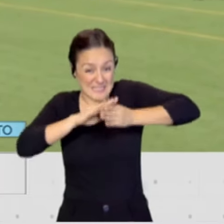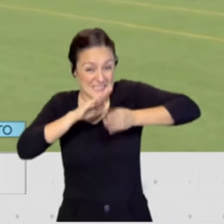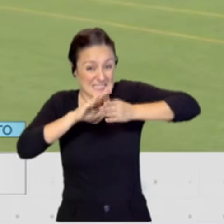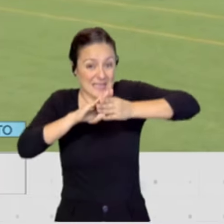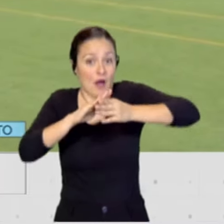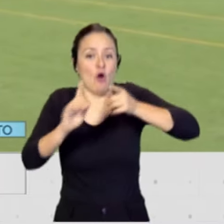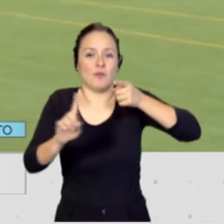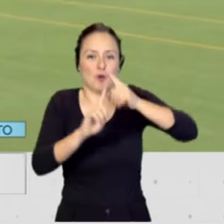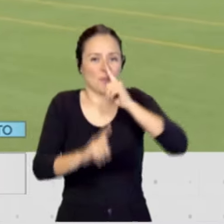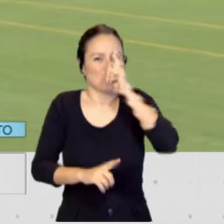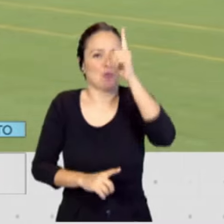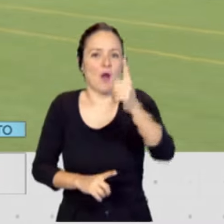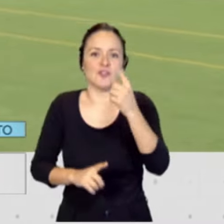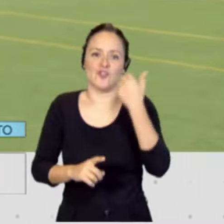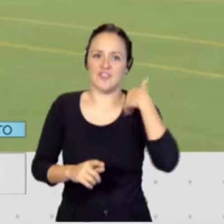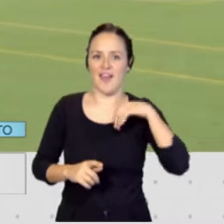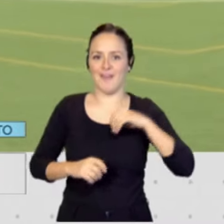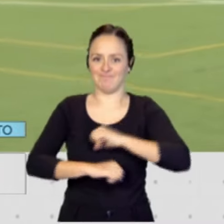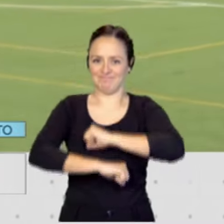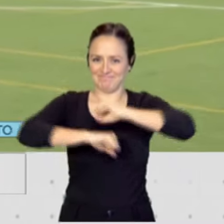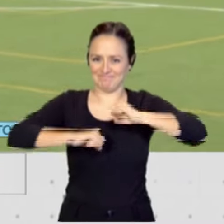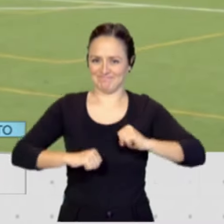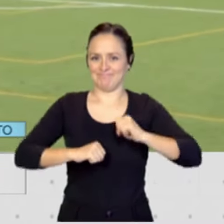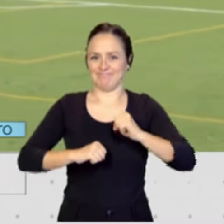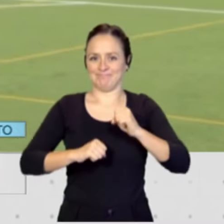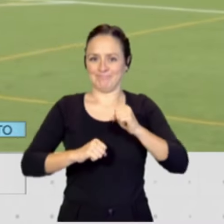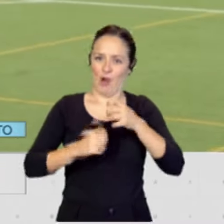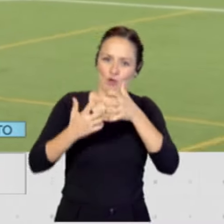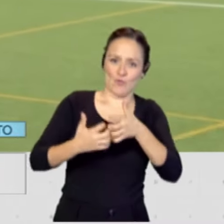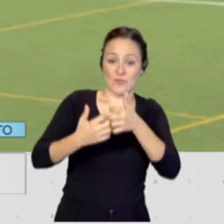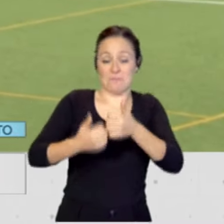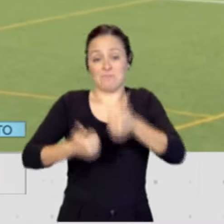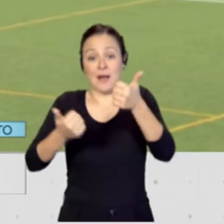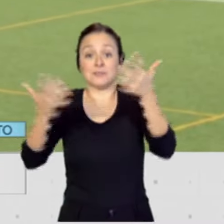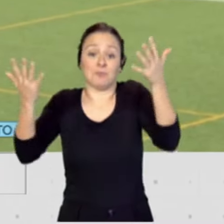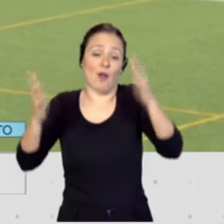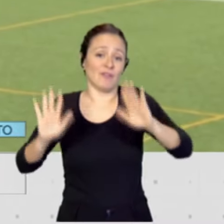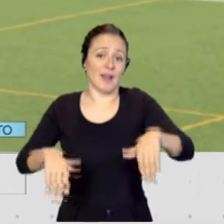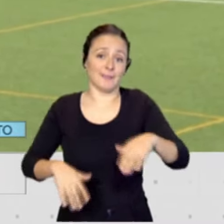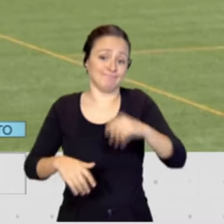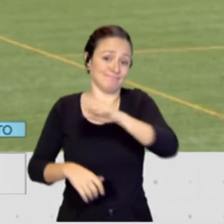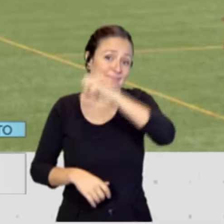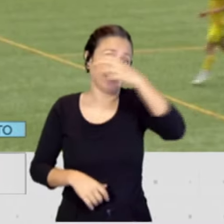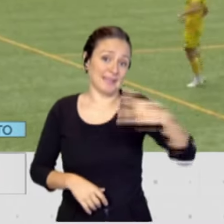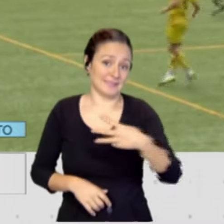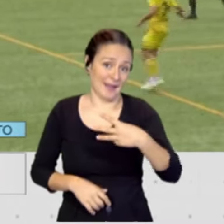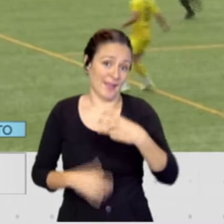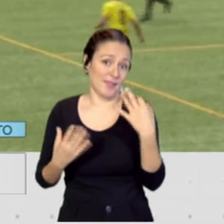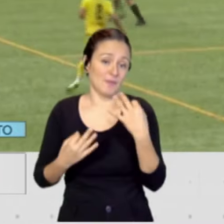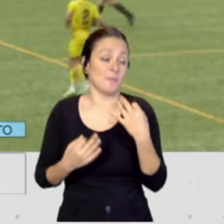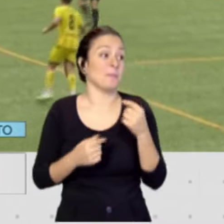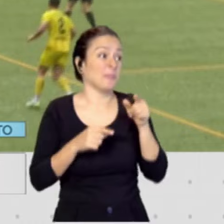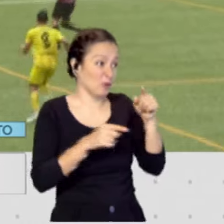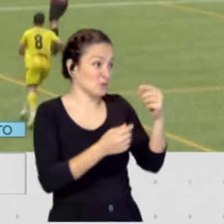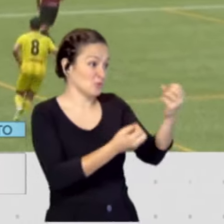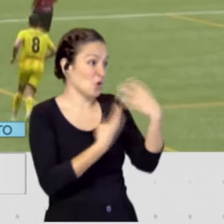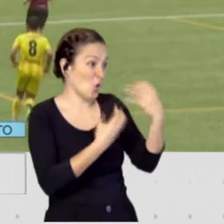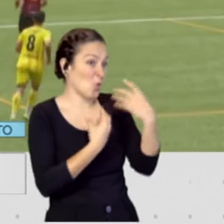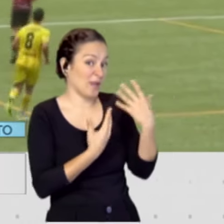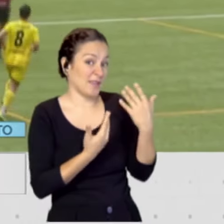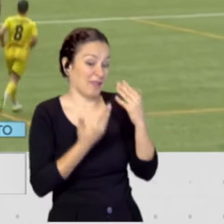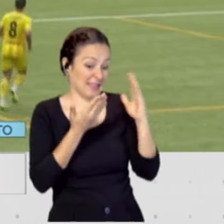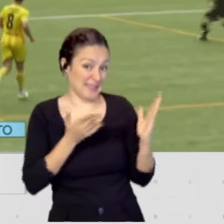apostar hacer una apuesta un poquito más más importante pero no ha podido pudido ser y y bueno eso eso es lo que nos cuenta que de Cara a esta